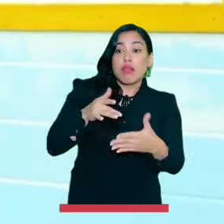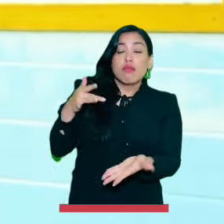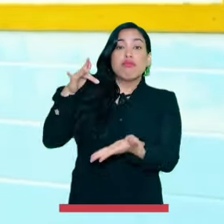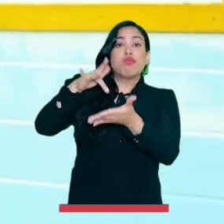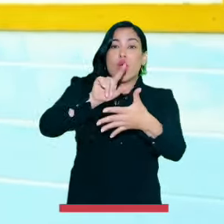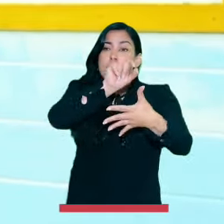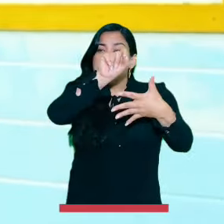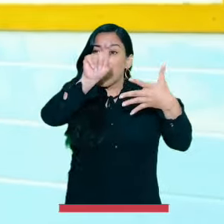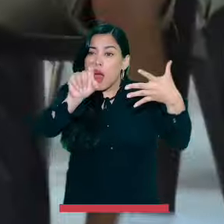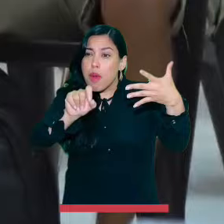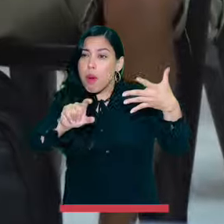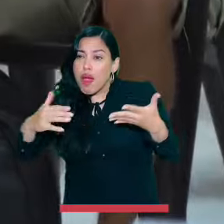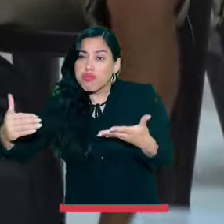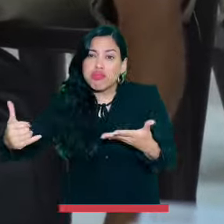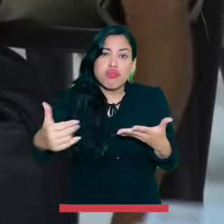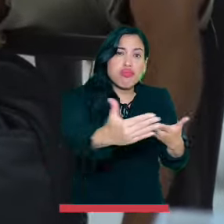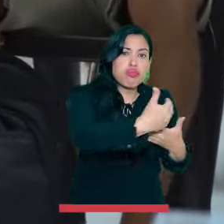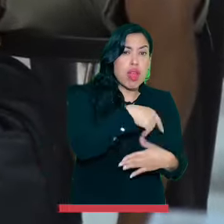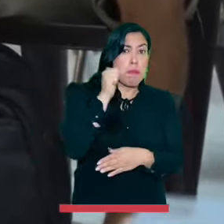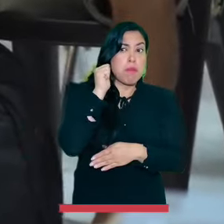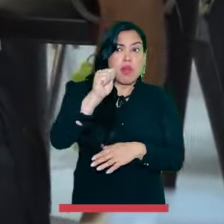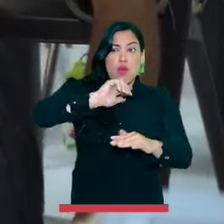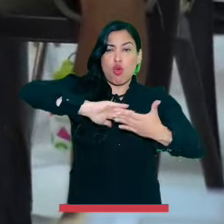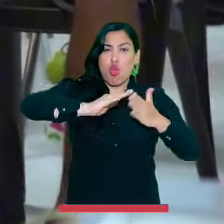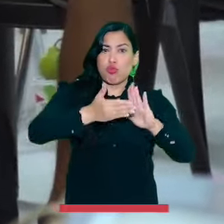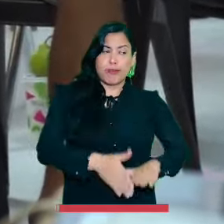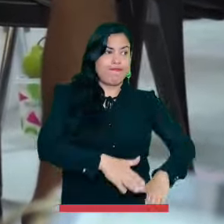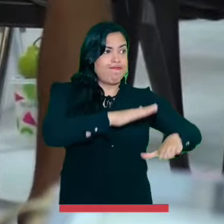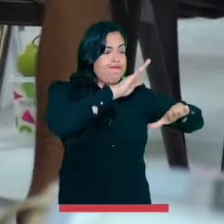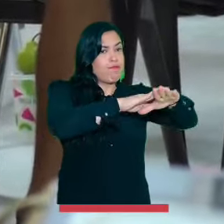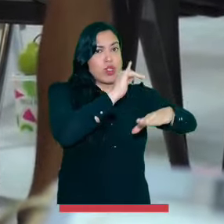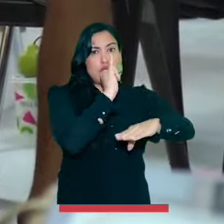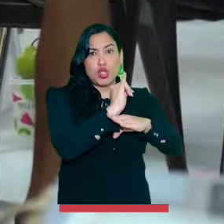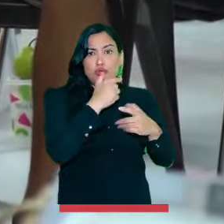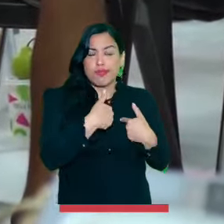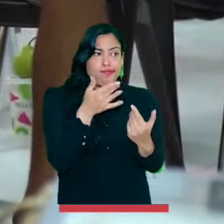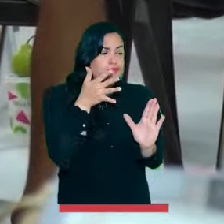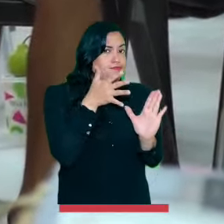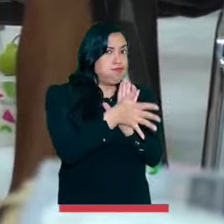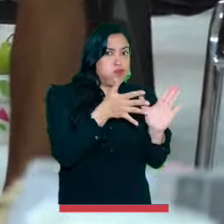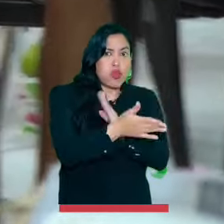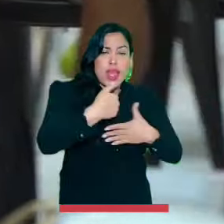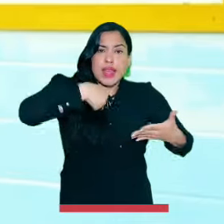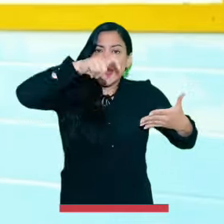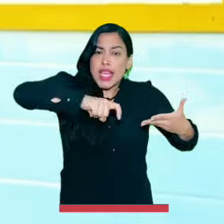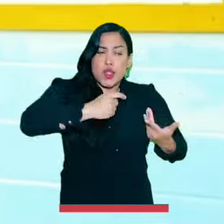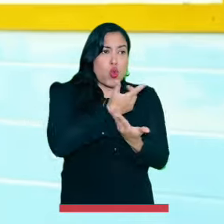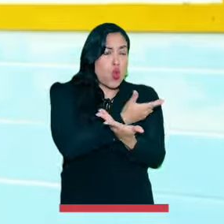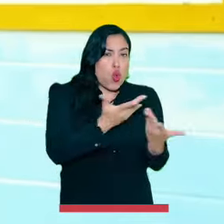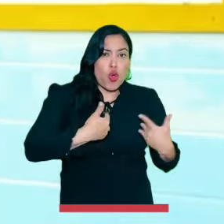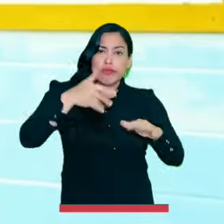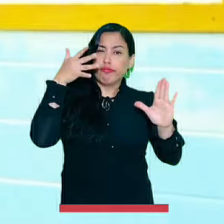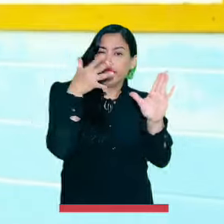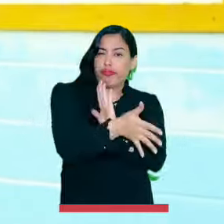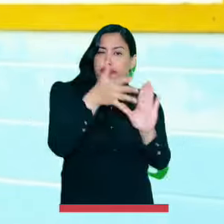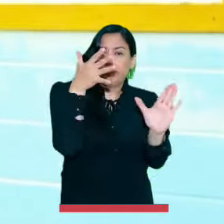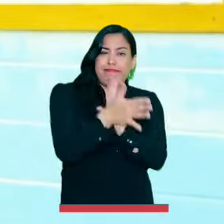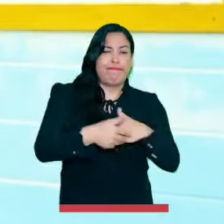la comunidad tuviera ese acercamiento y presentara ante las instituciones todas sus necesidades y todas